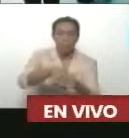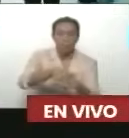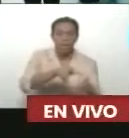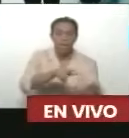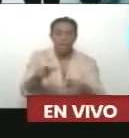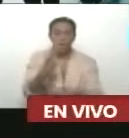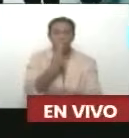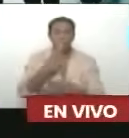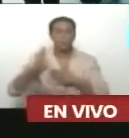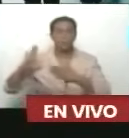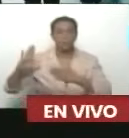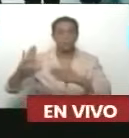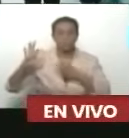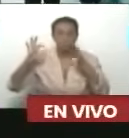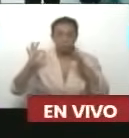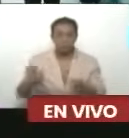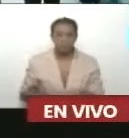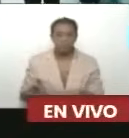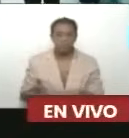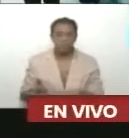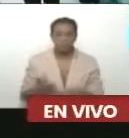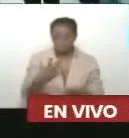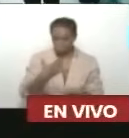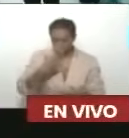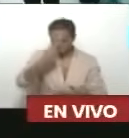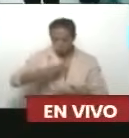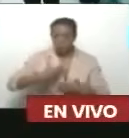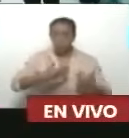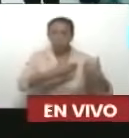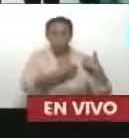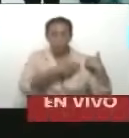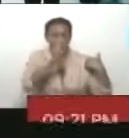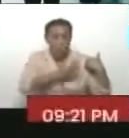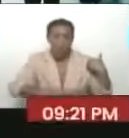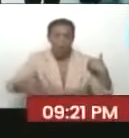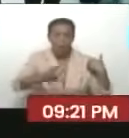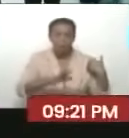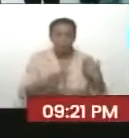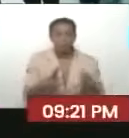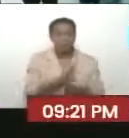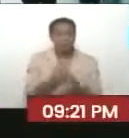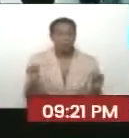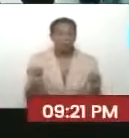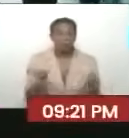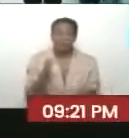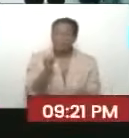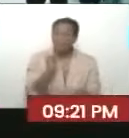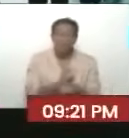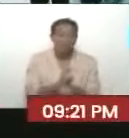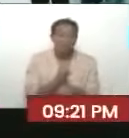la patria y decir, he cumplido con Venezuela. Todos a votar, pues, sin falta.